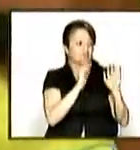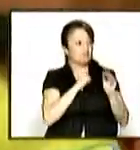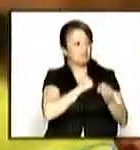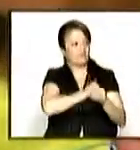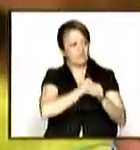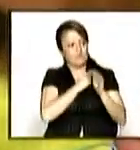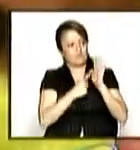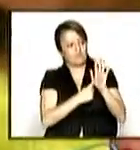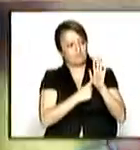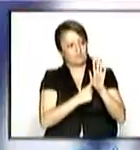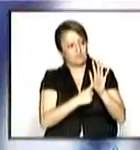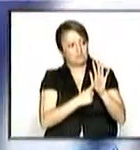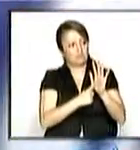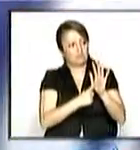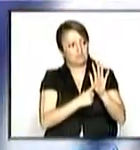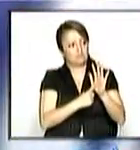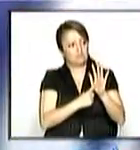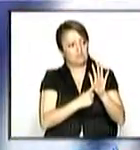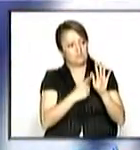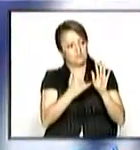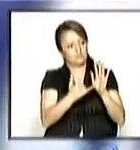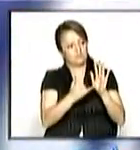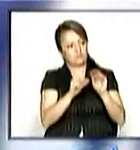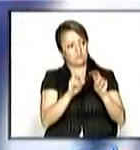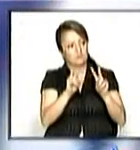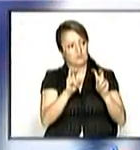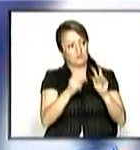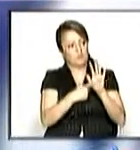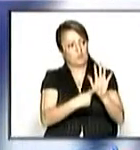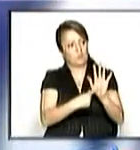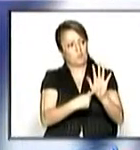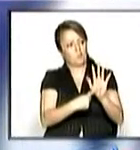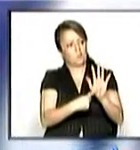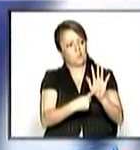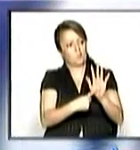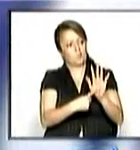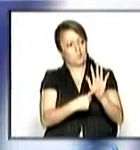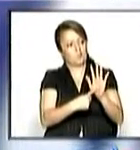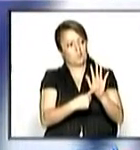las imágenes, allí podemos apreciar mejor este tema.